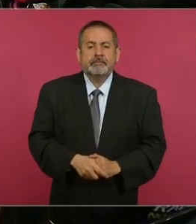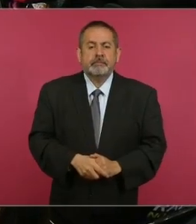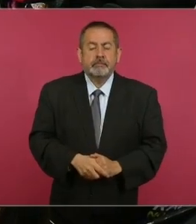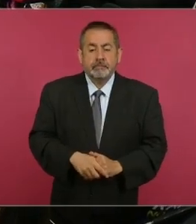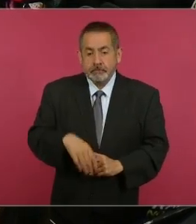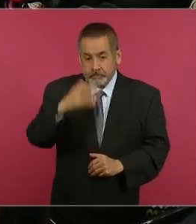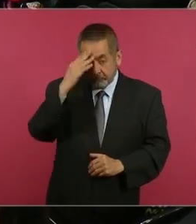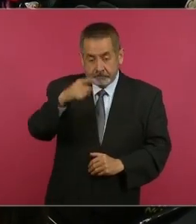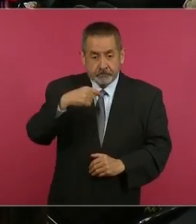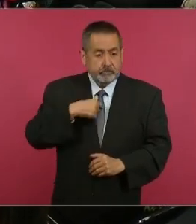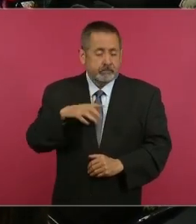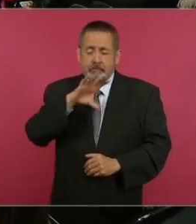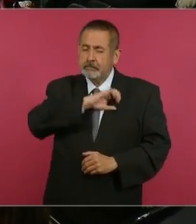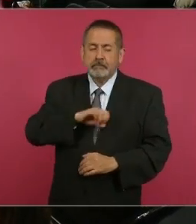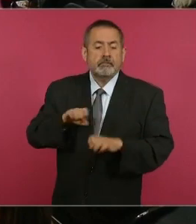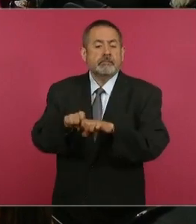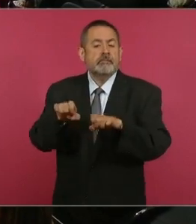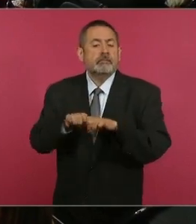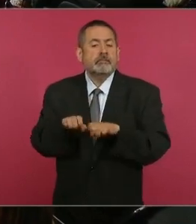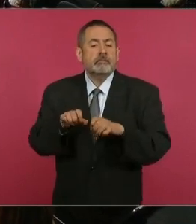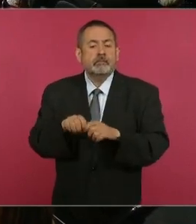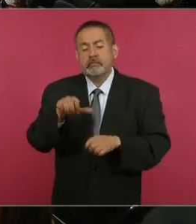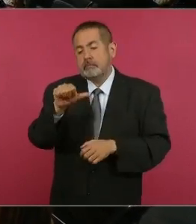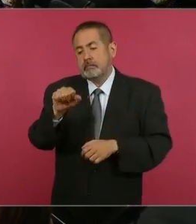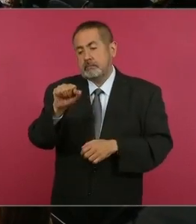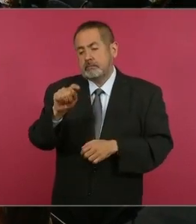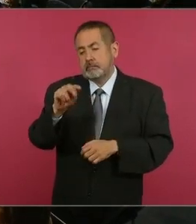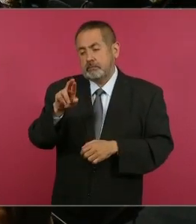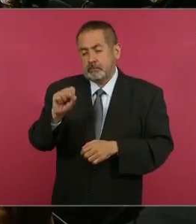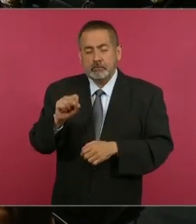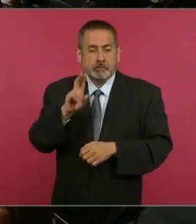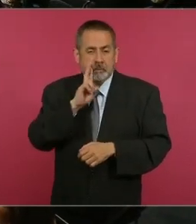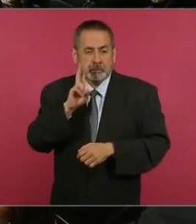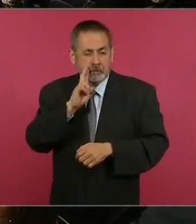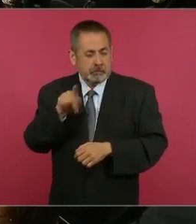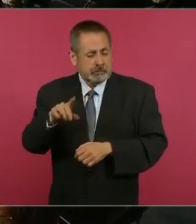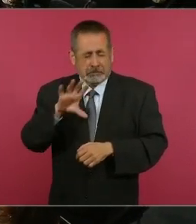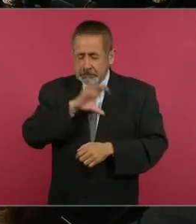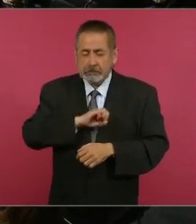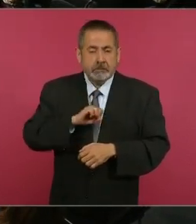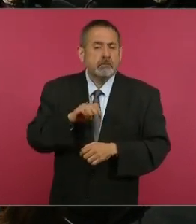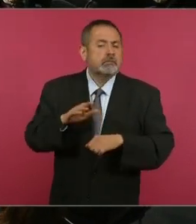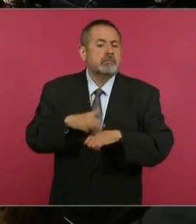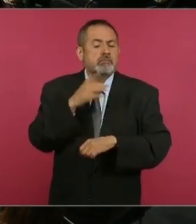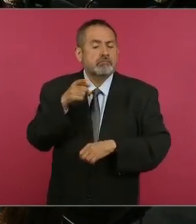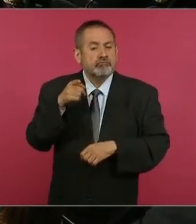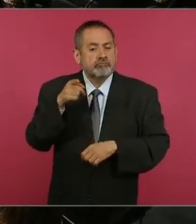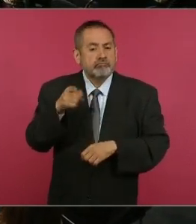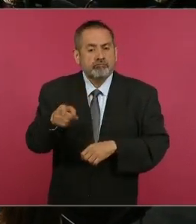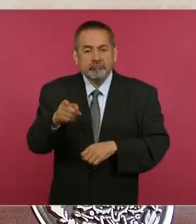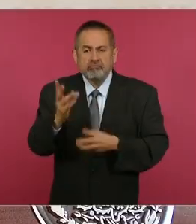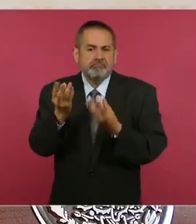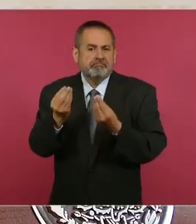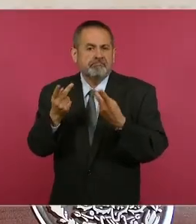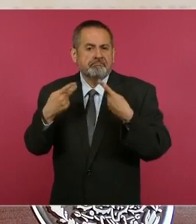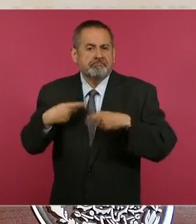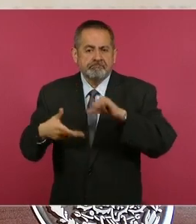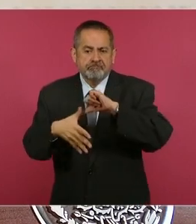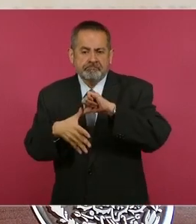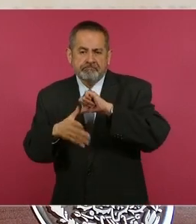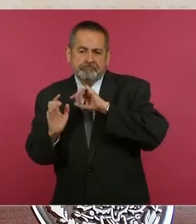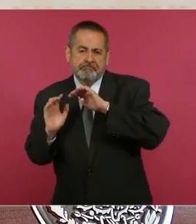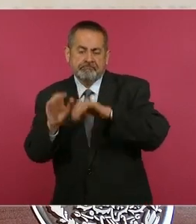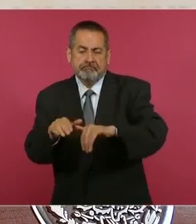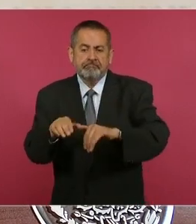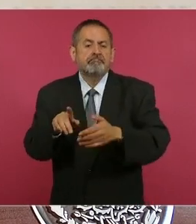¿Saben por qué le voy al Astros de Houston? Porque tiene latinos, de